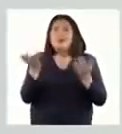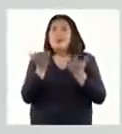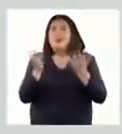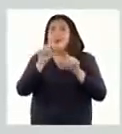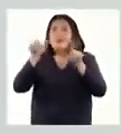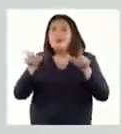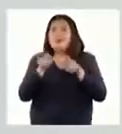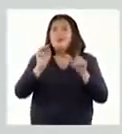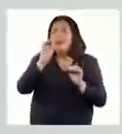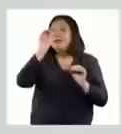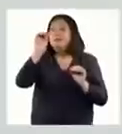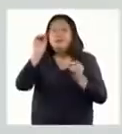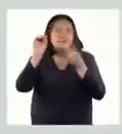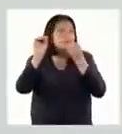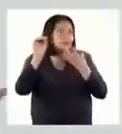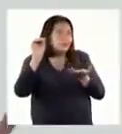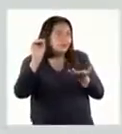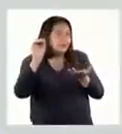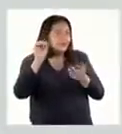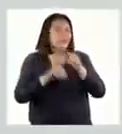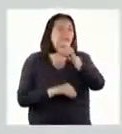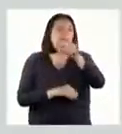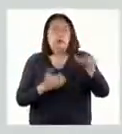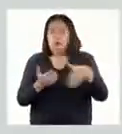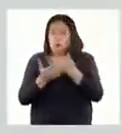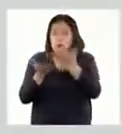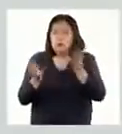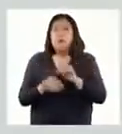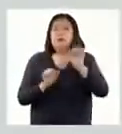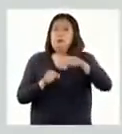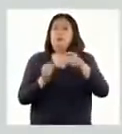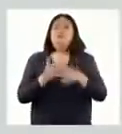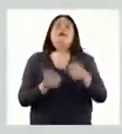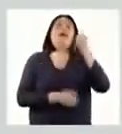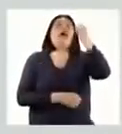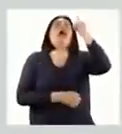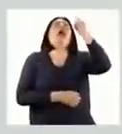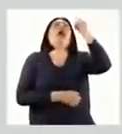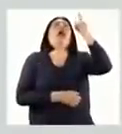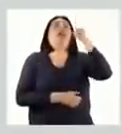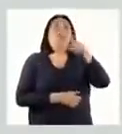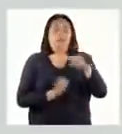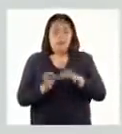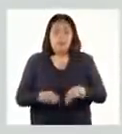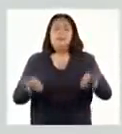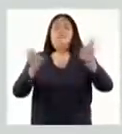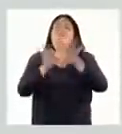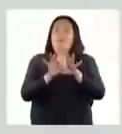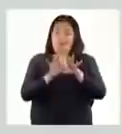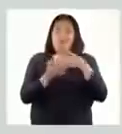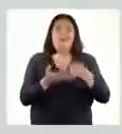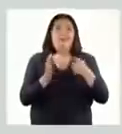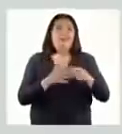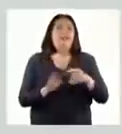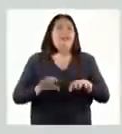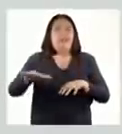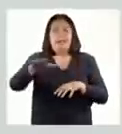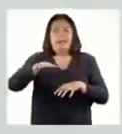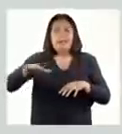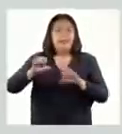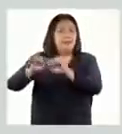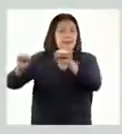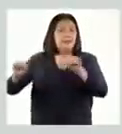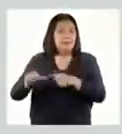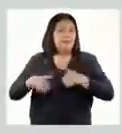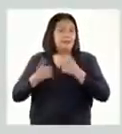determinada cadena alimentaria? Todo esto es para entender más sobre la importancia en el ecosistema.